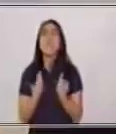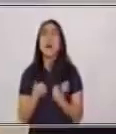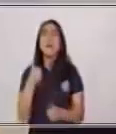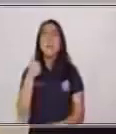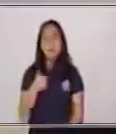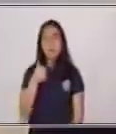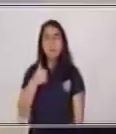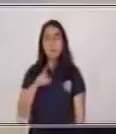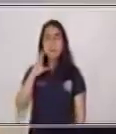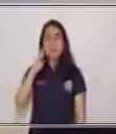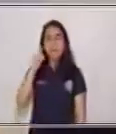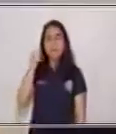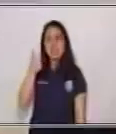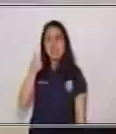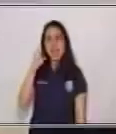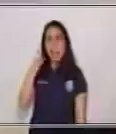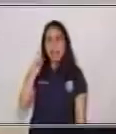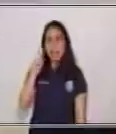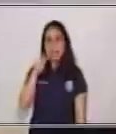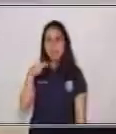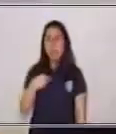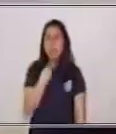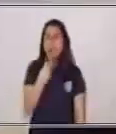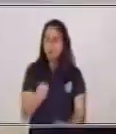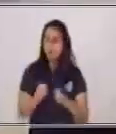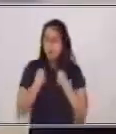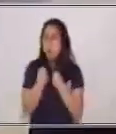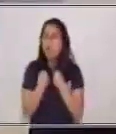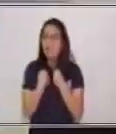formado? Un diptongo.